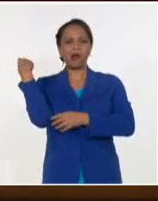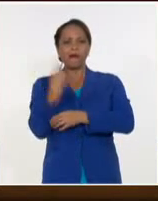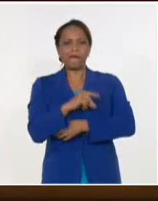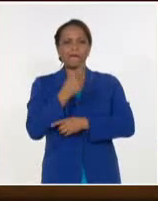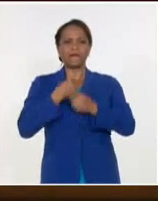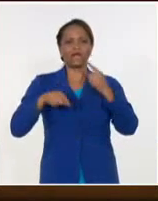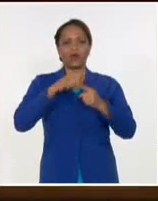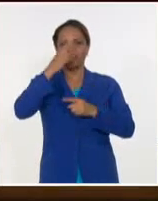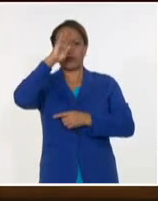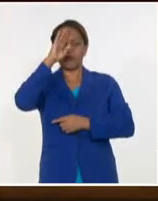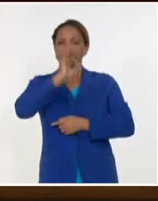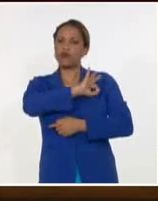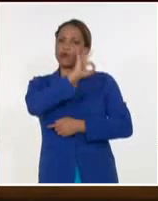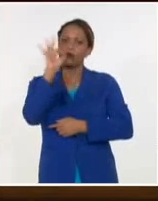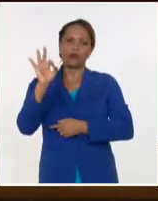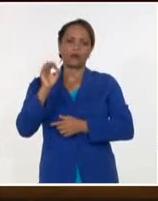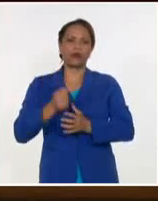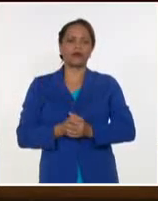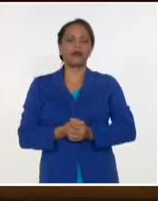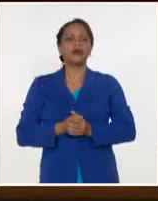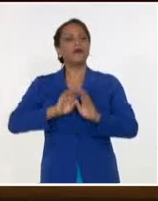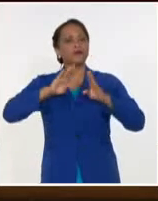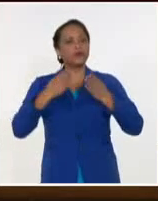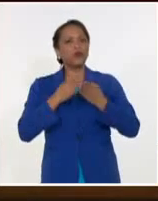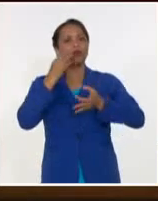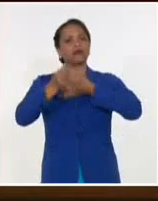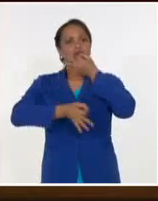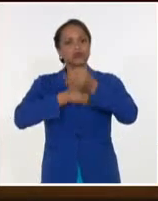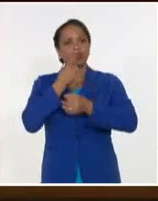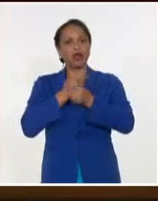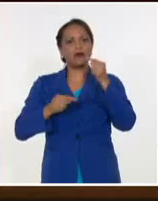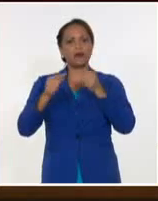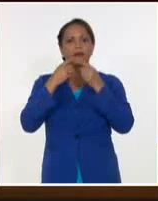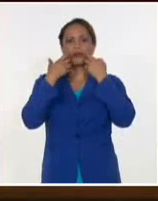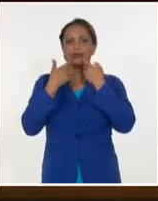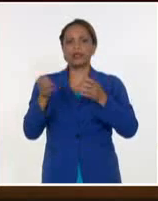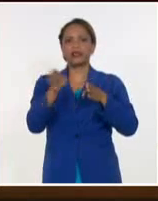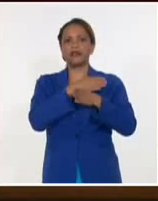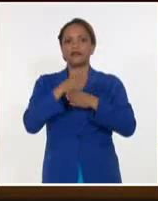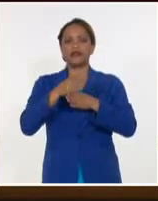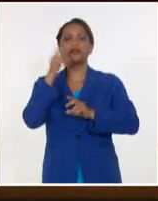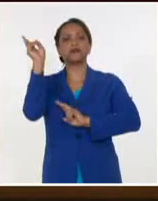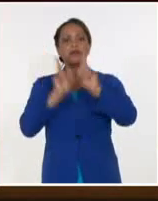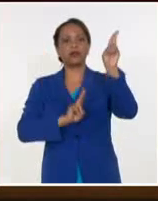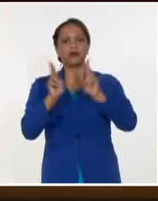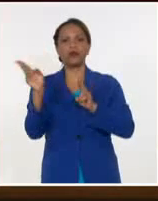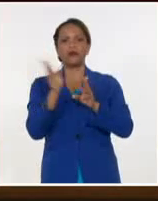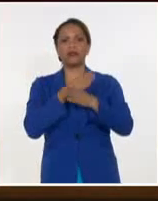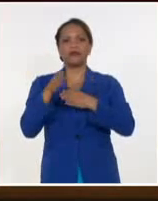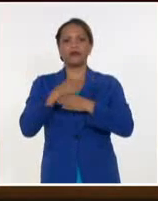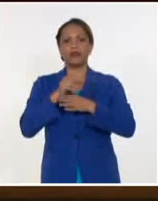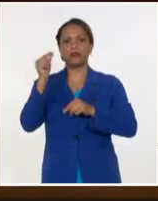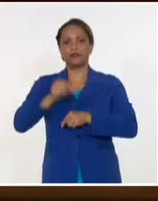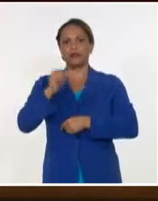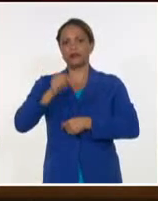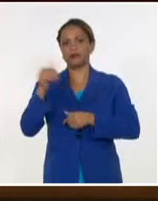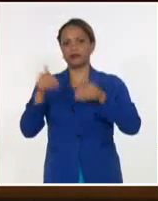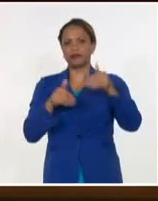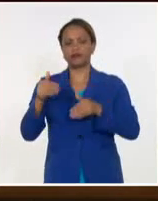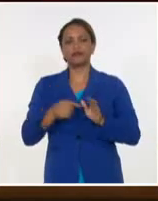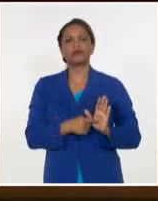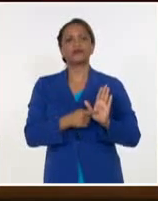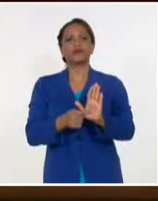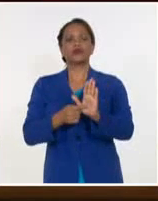patria, han sido planteamientos fundamentales de amplia coincidencia entre los participantes que nos demuestran el